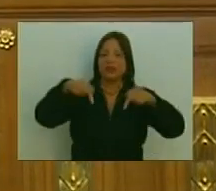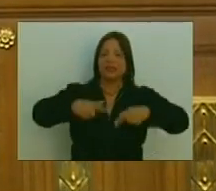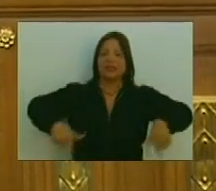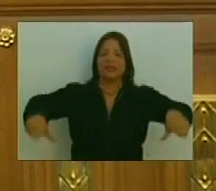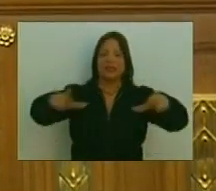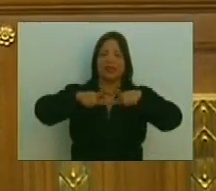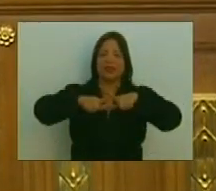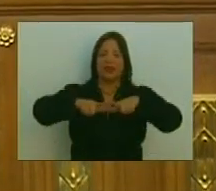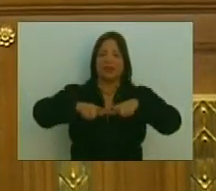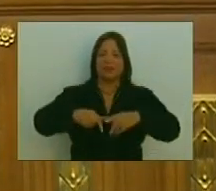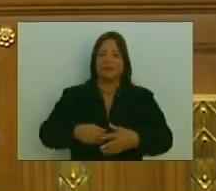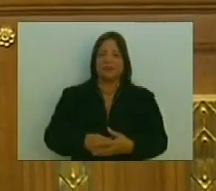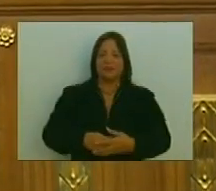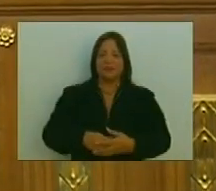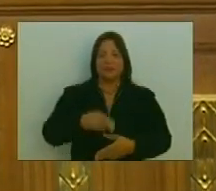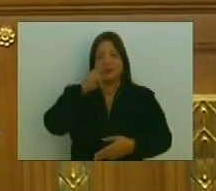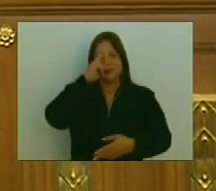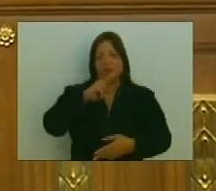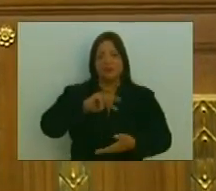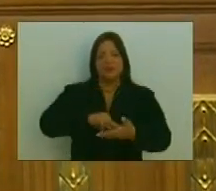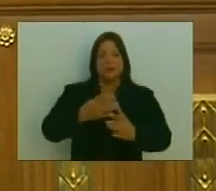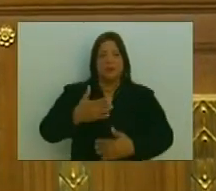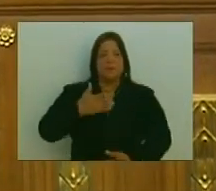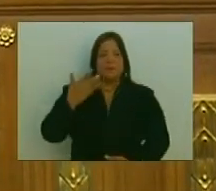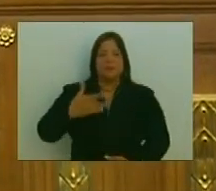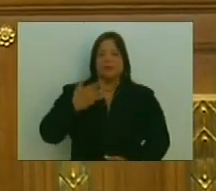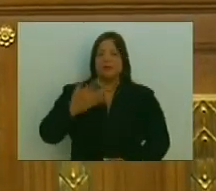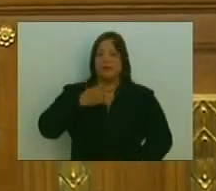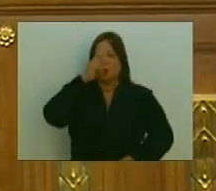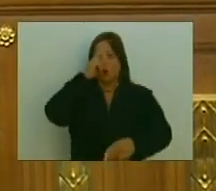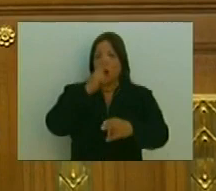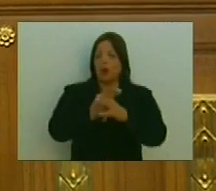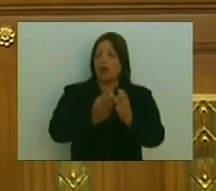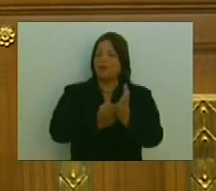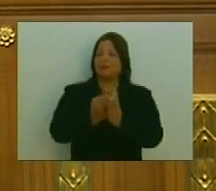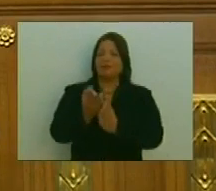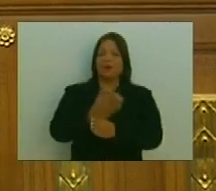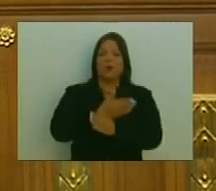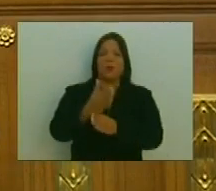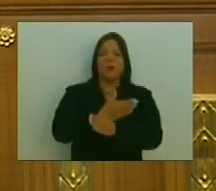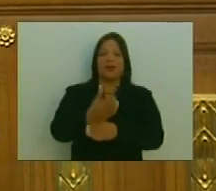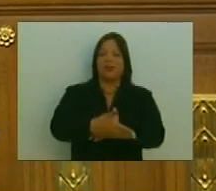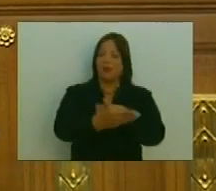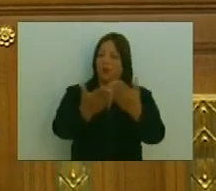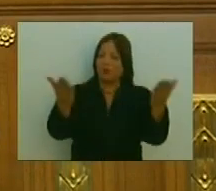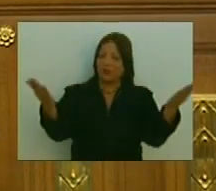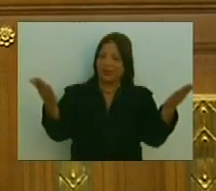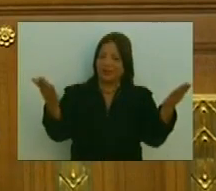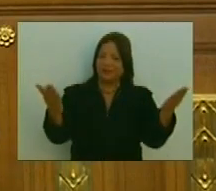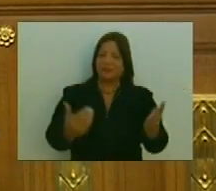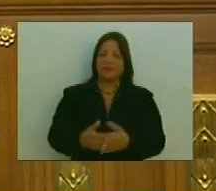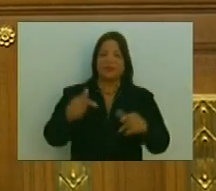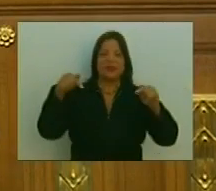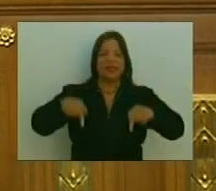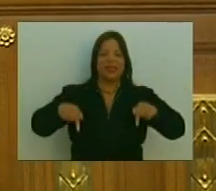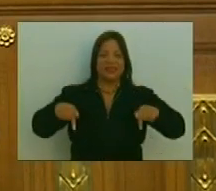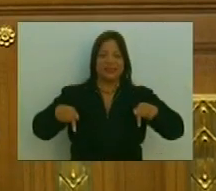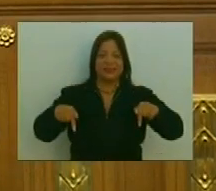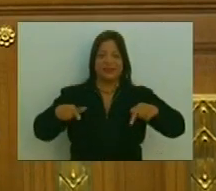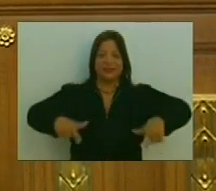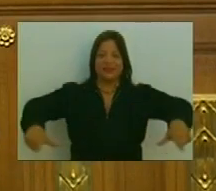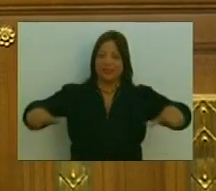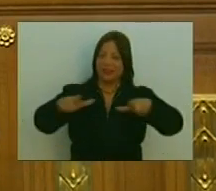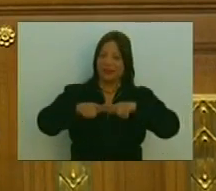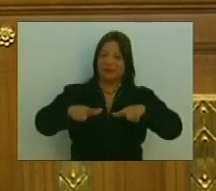este recinto. De verdad, pues me siento honrada de poder compartir hoy con ustedes este